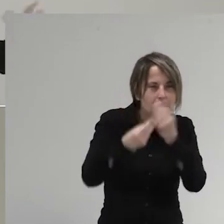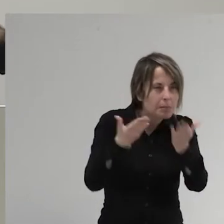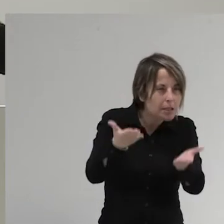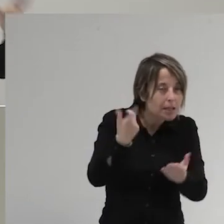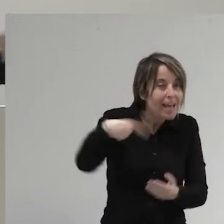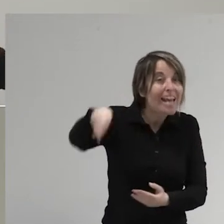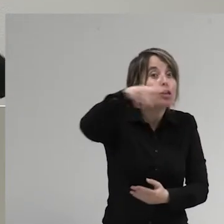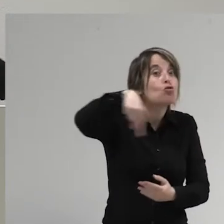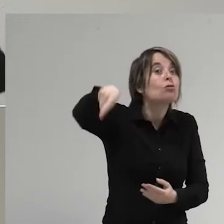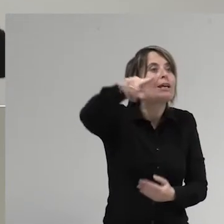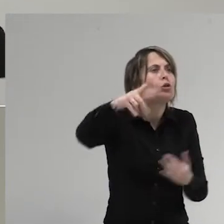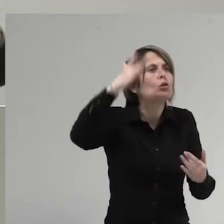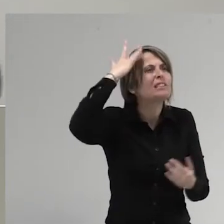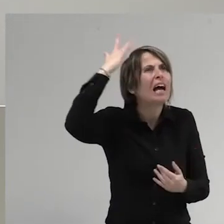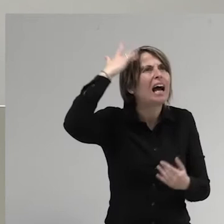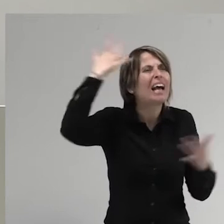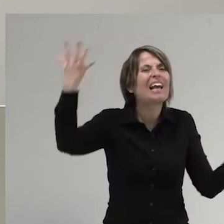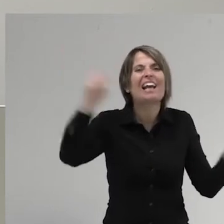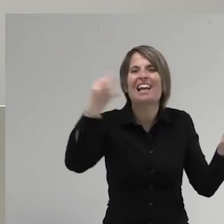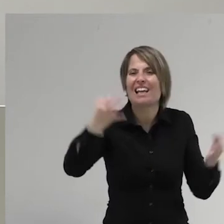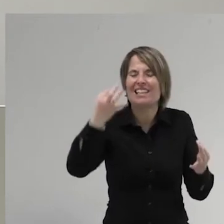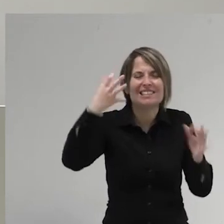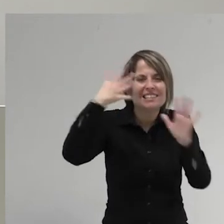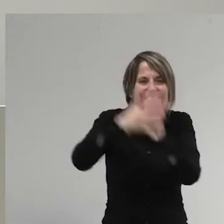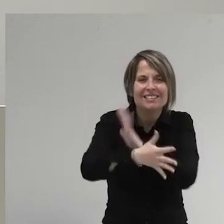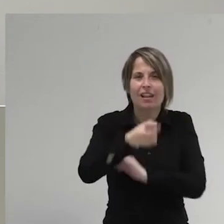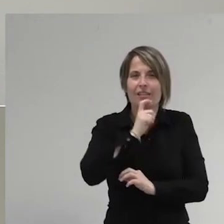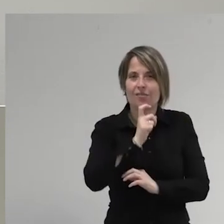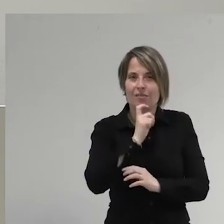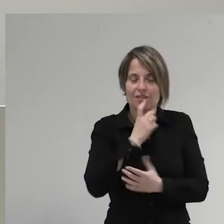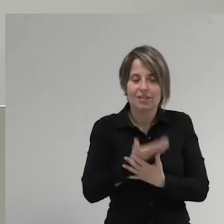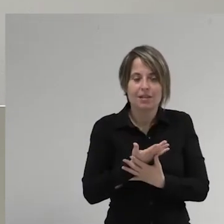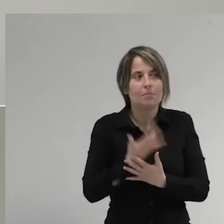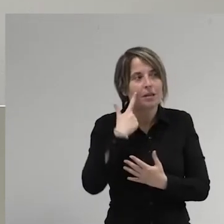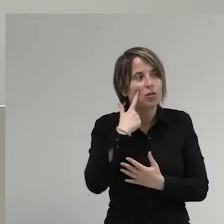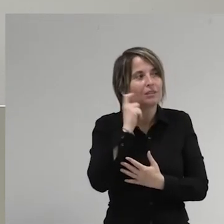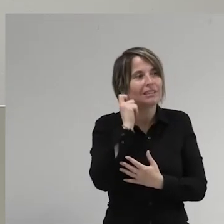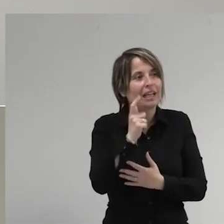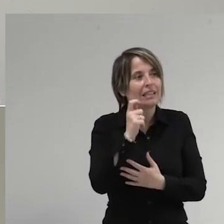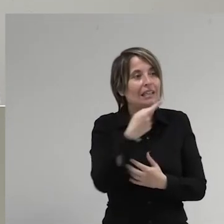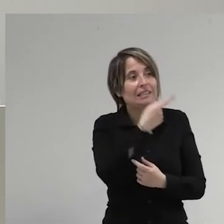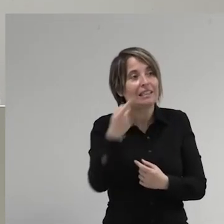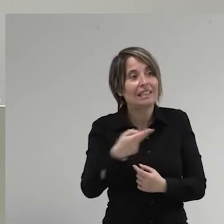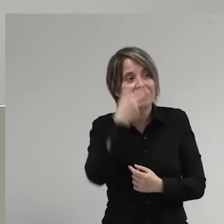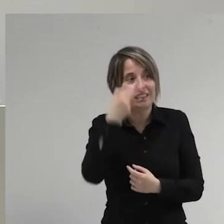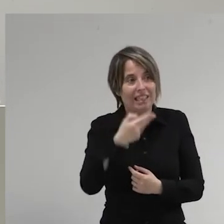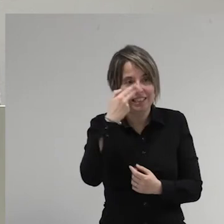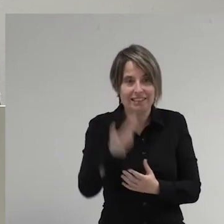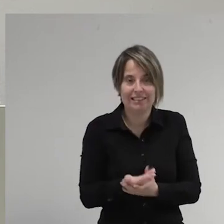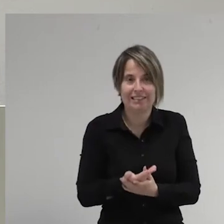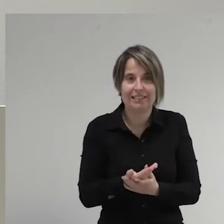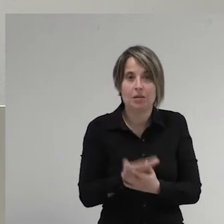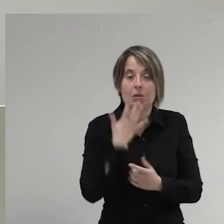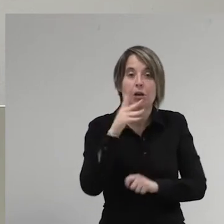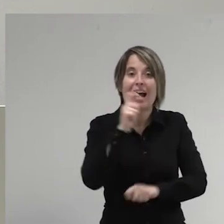cosa muy abstracta, muy difícil de definir, pero que a veces es una cuestión de puro interés. O sea,